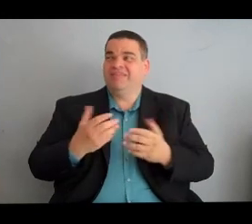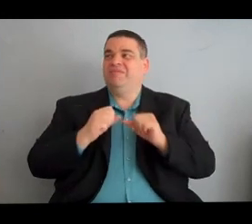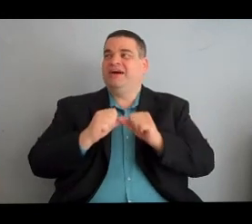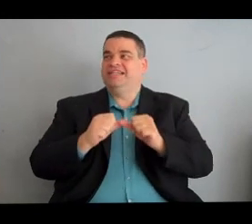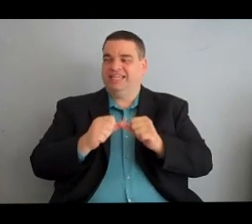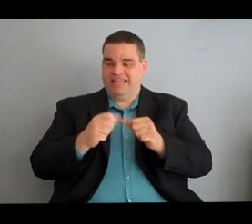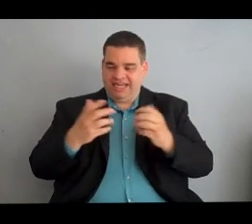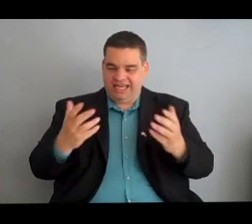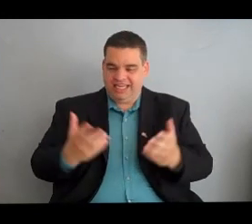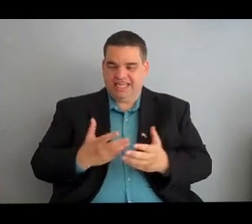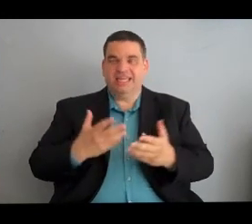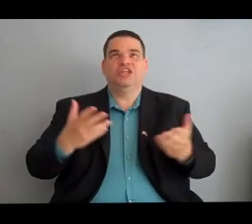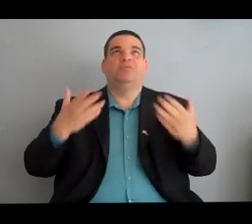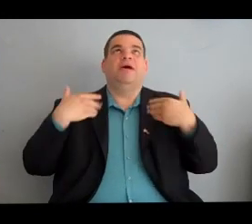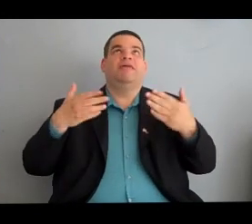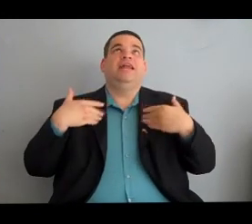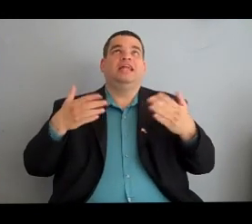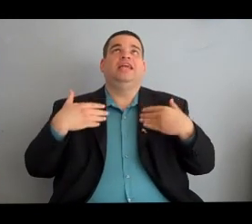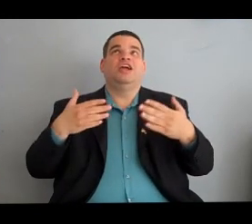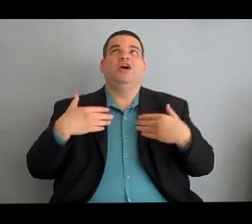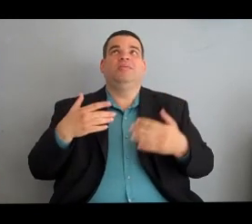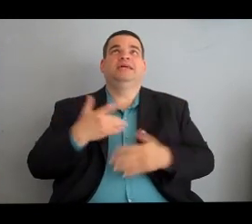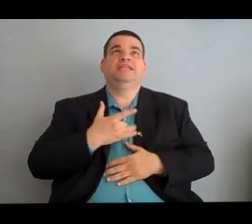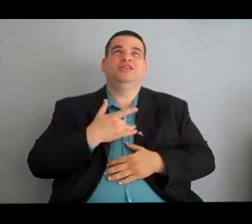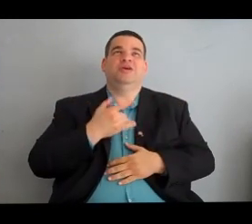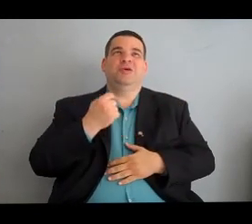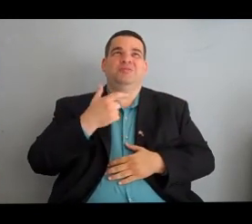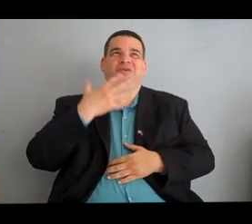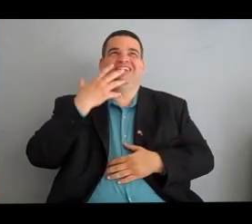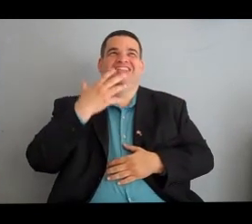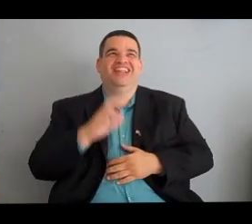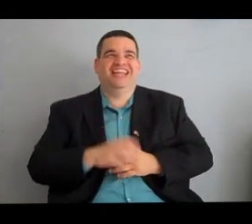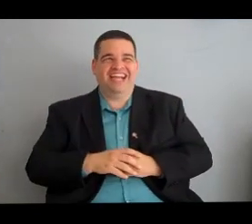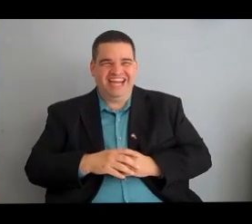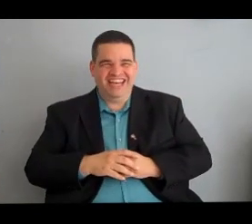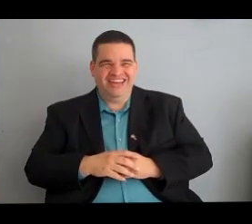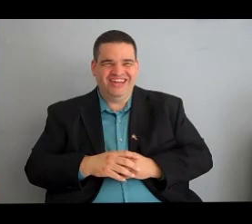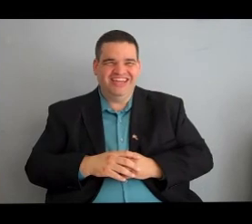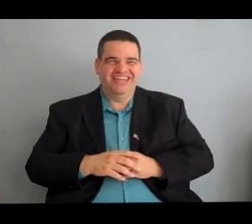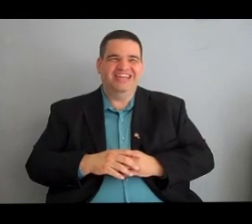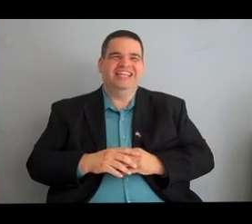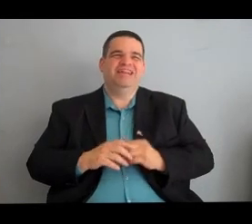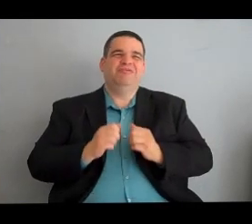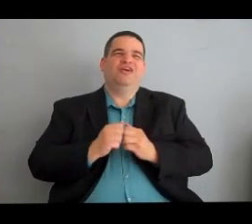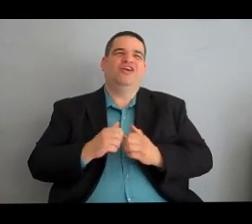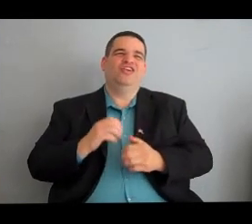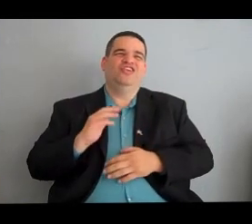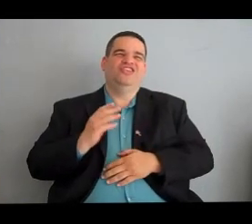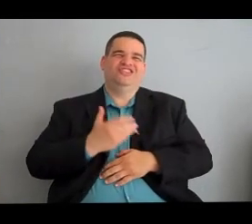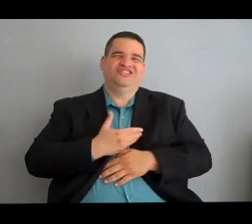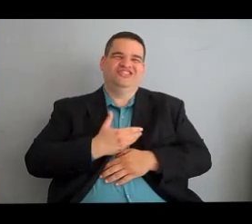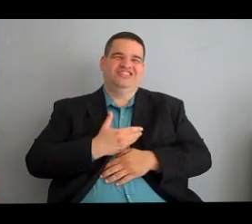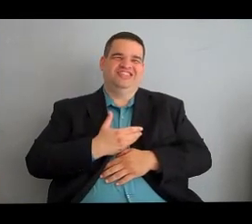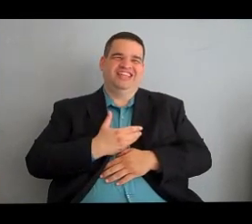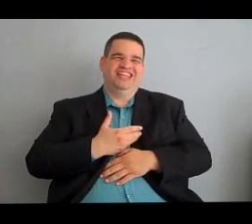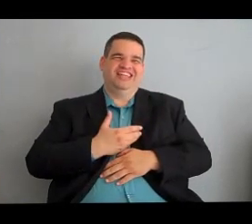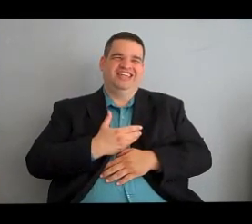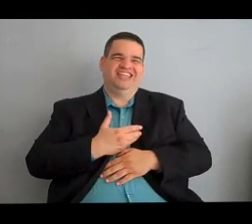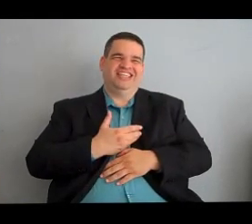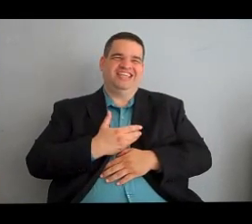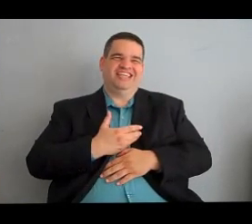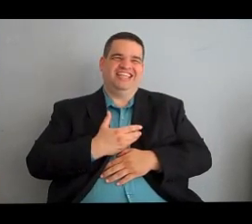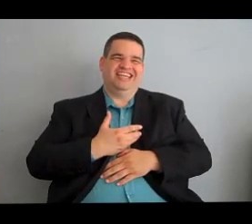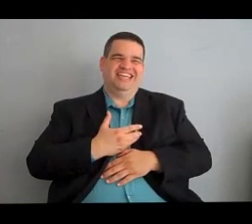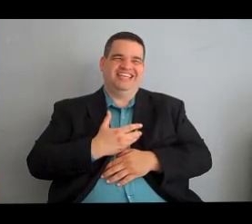de calor. Pero tenemos aquí con nosotros, vamos, mira, preséntalo. ¿A qué tú nos lo presentas? Dale. Cándido